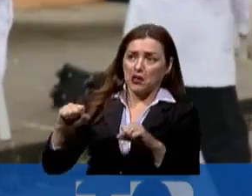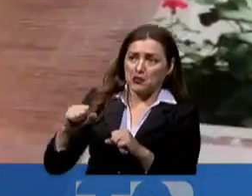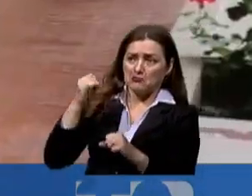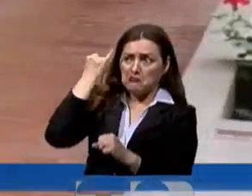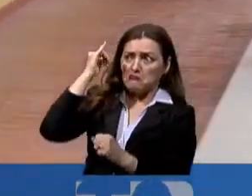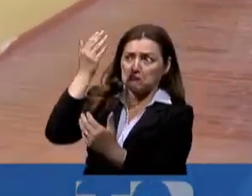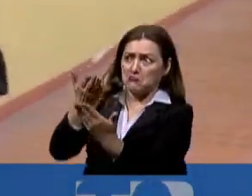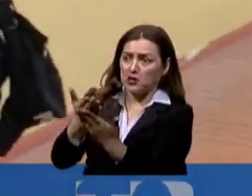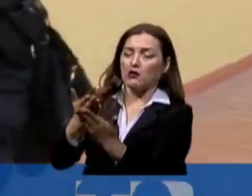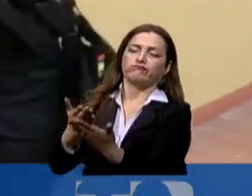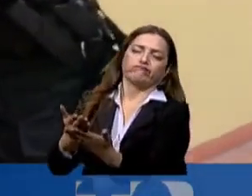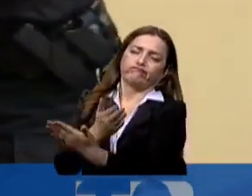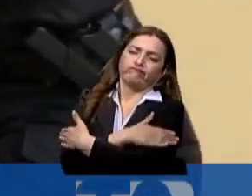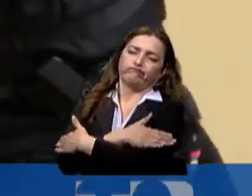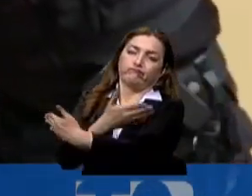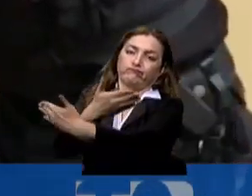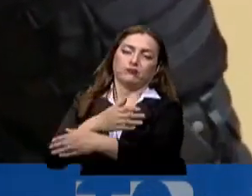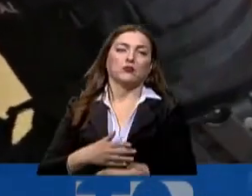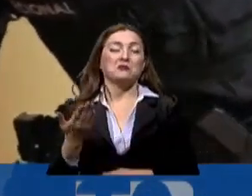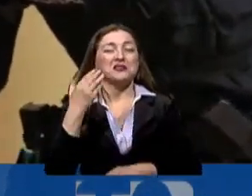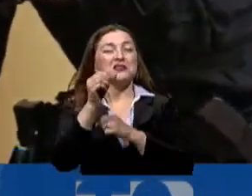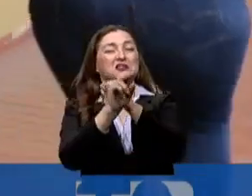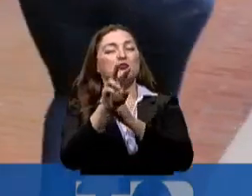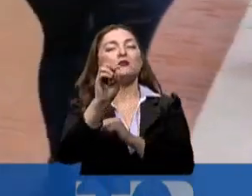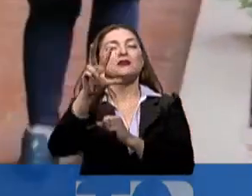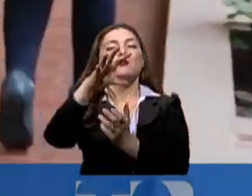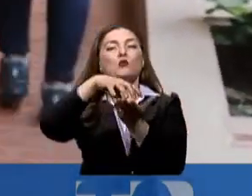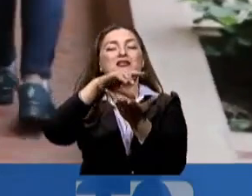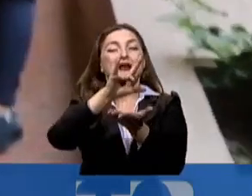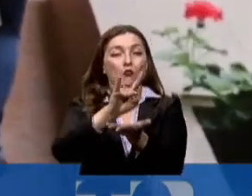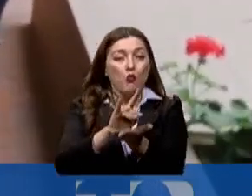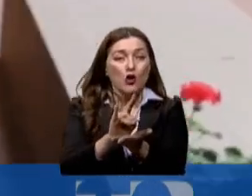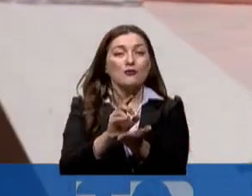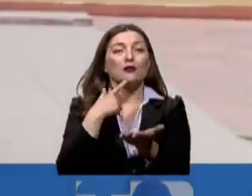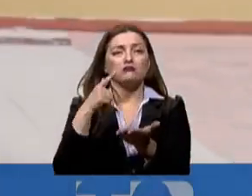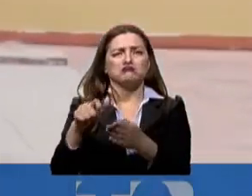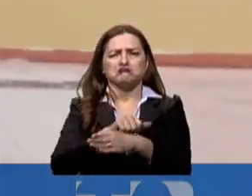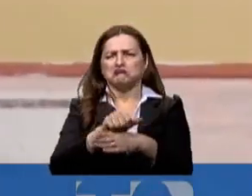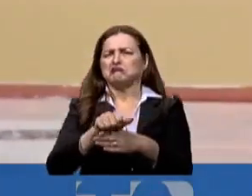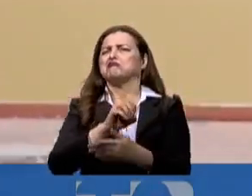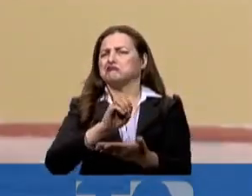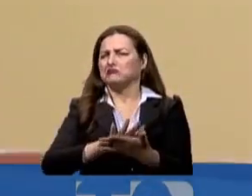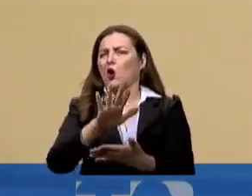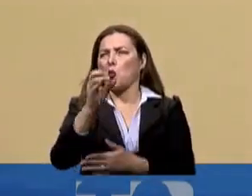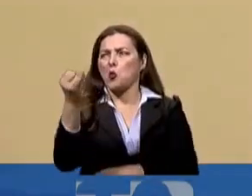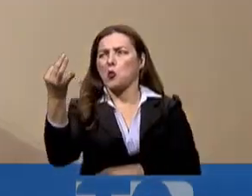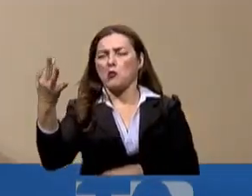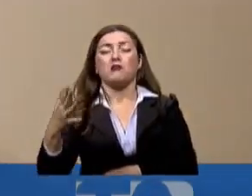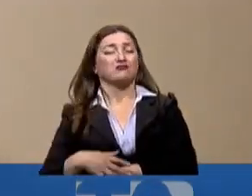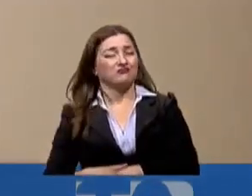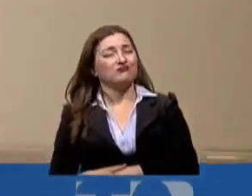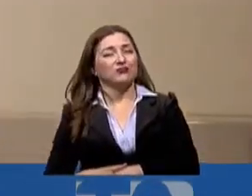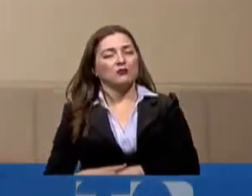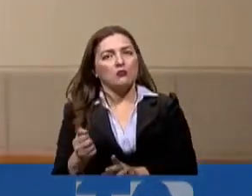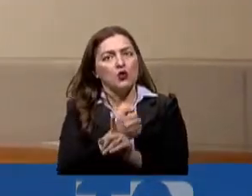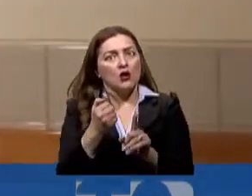esto. Durante el 2023 en la provincia de Bolívar ya se ha activado esta alerta por varias ocasiones, pues los